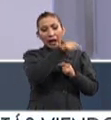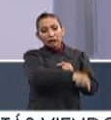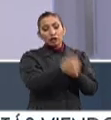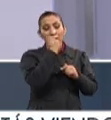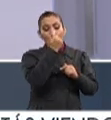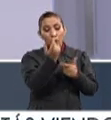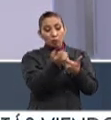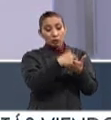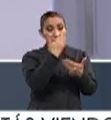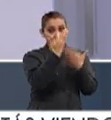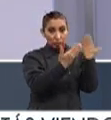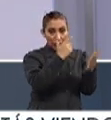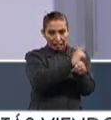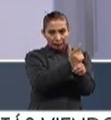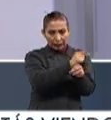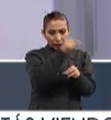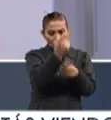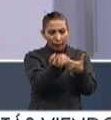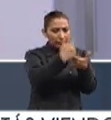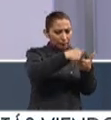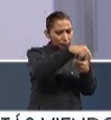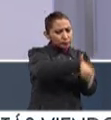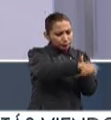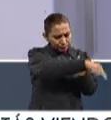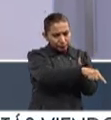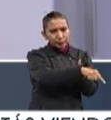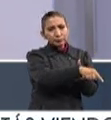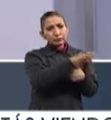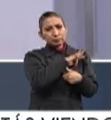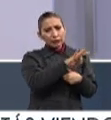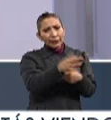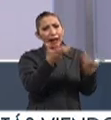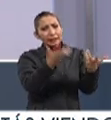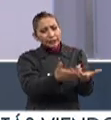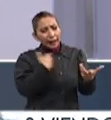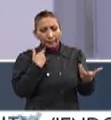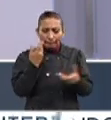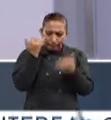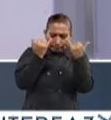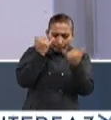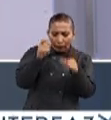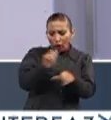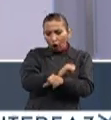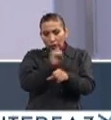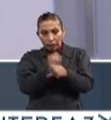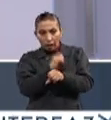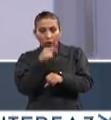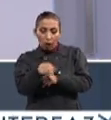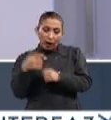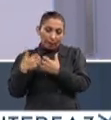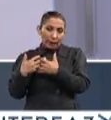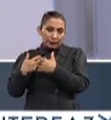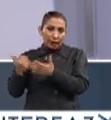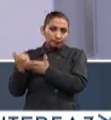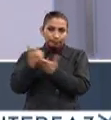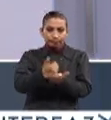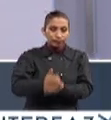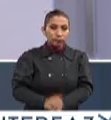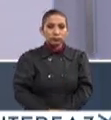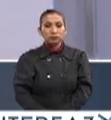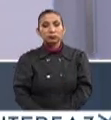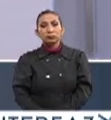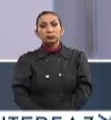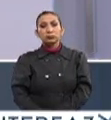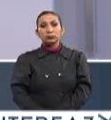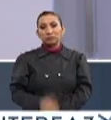a alumnos que están estudiando su licenciatura para que puedan generar un vehículo, y esto a través de este tipo de empresas. Claro. Claro. Y